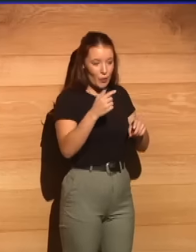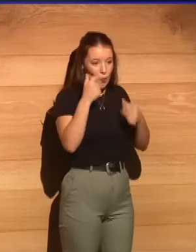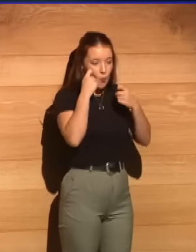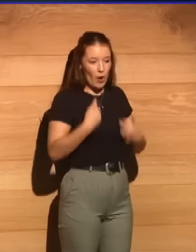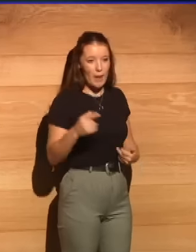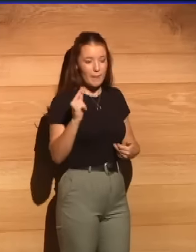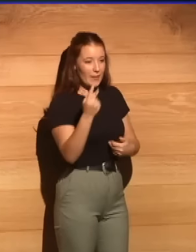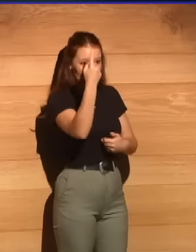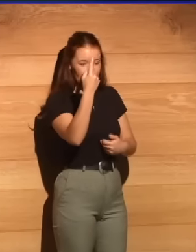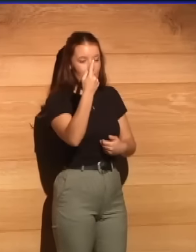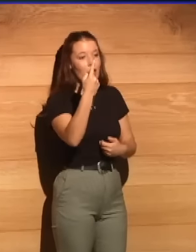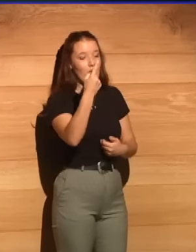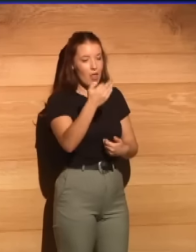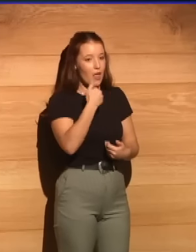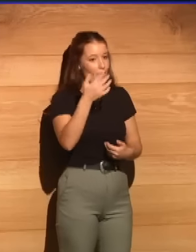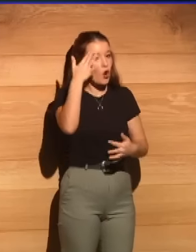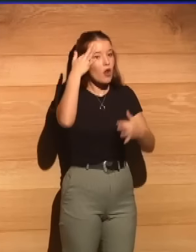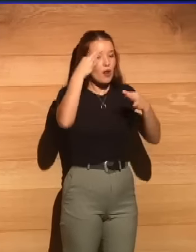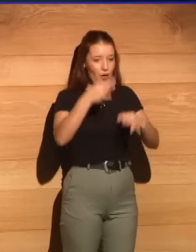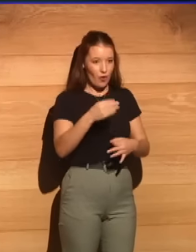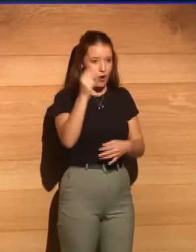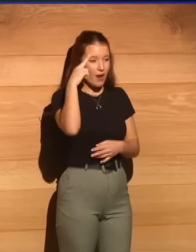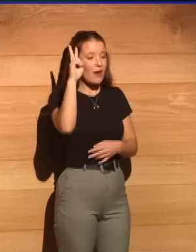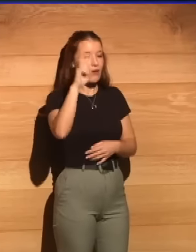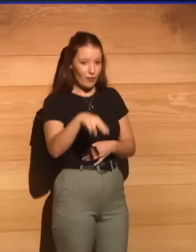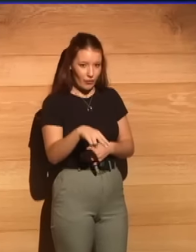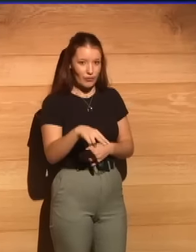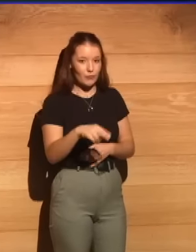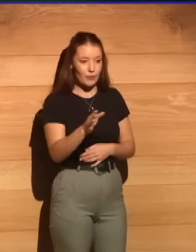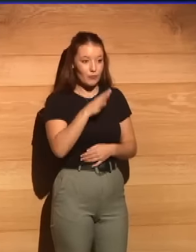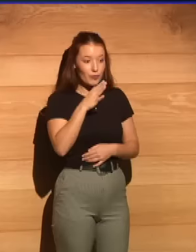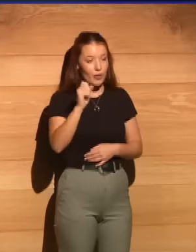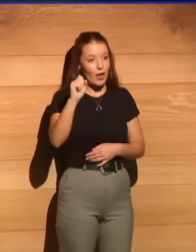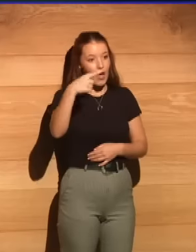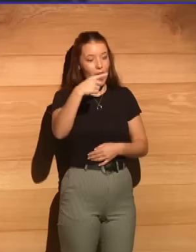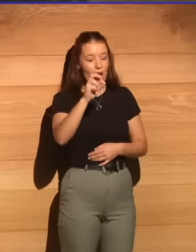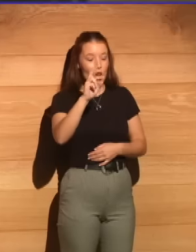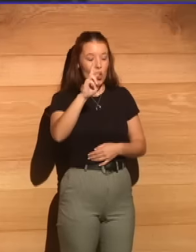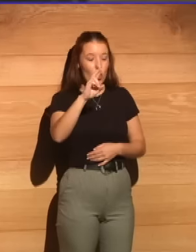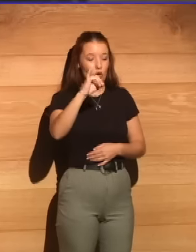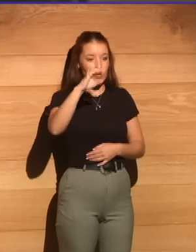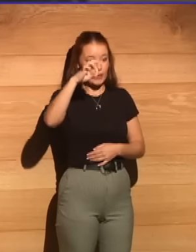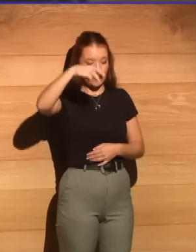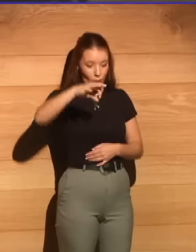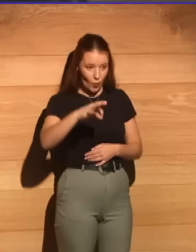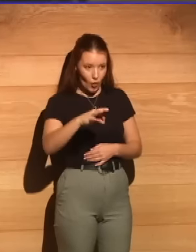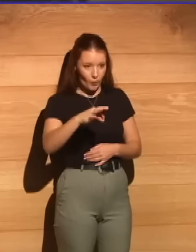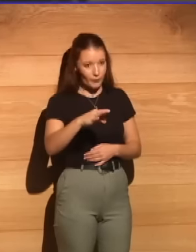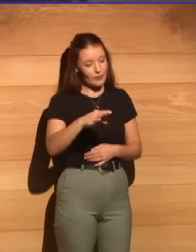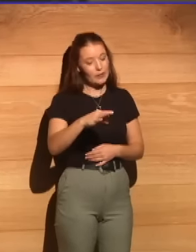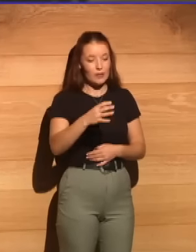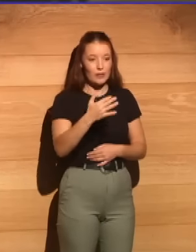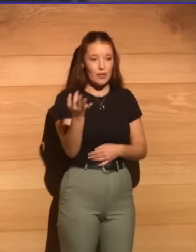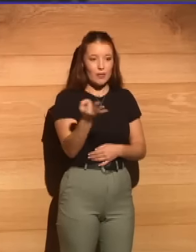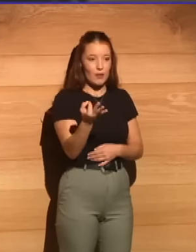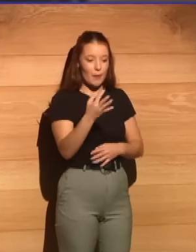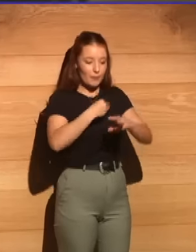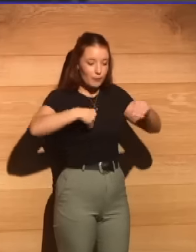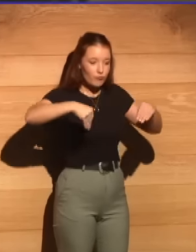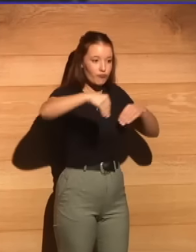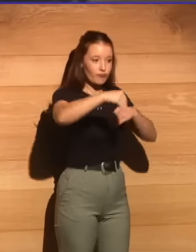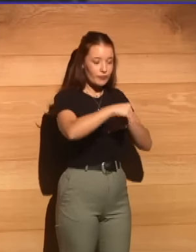decisiones no que tomemos en base a la razón, porque eso lo hará un algoritmo, sino en base a la emoción, en base a la empatía, en base a la compasión y en base a